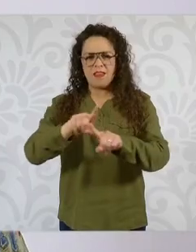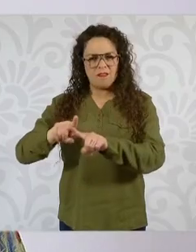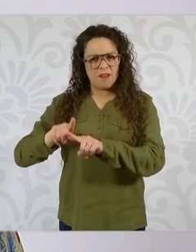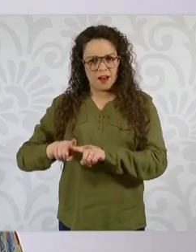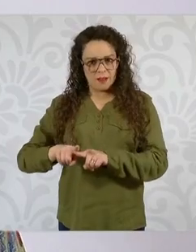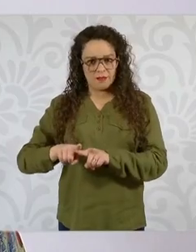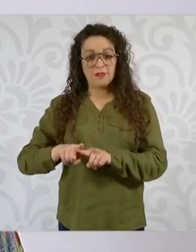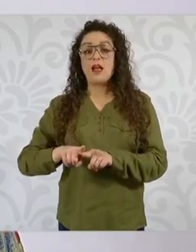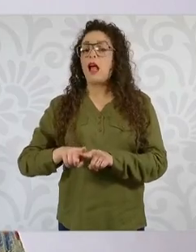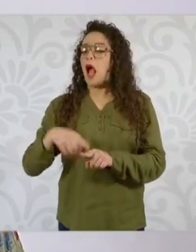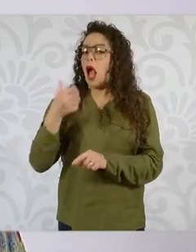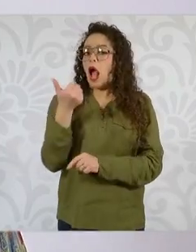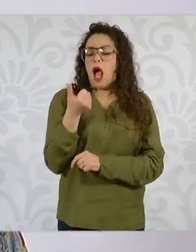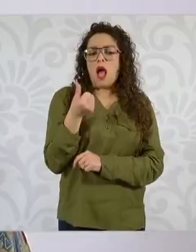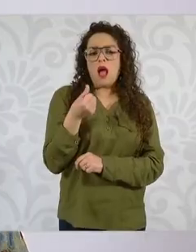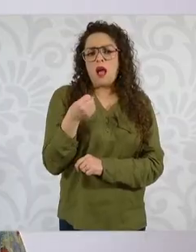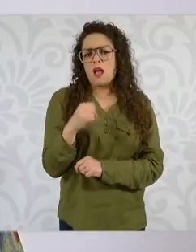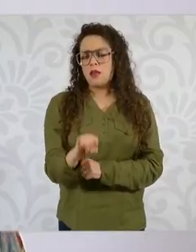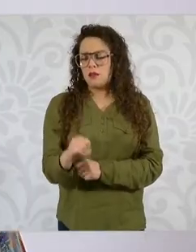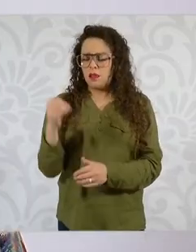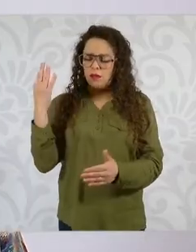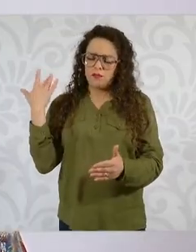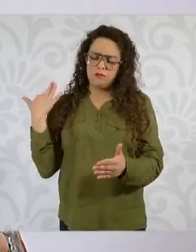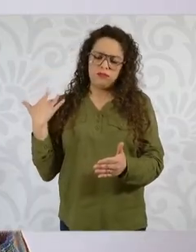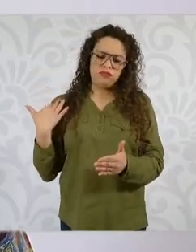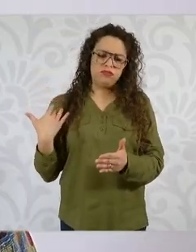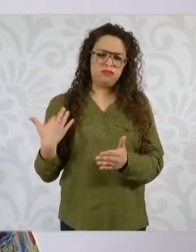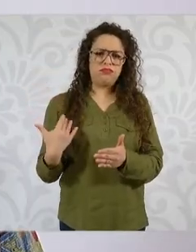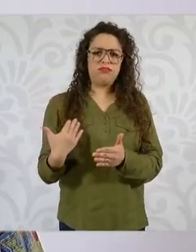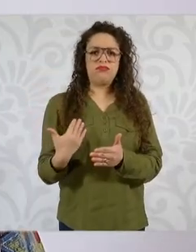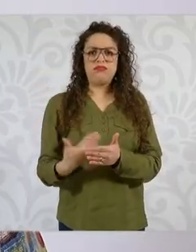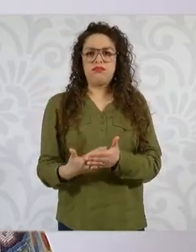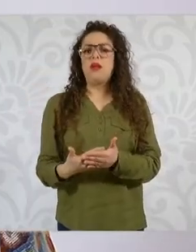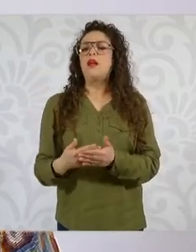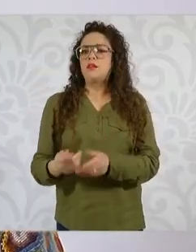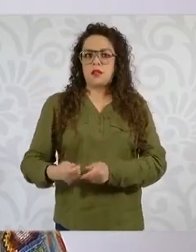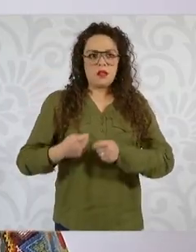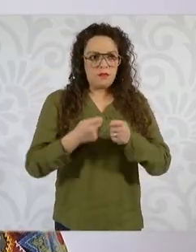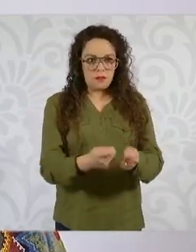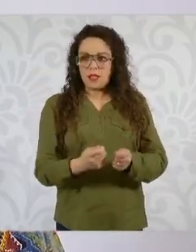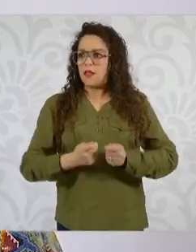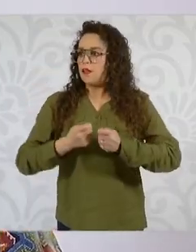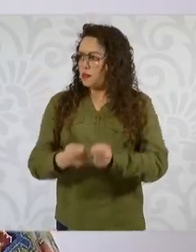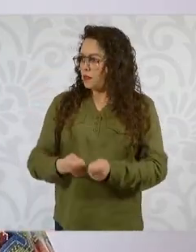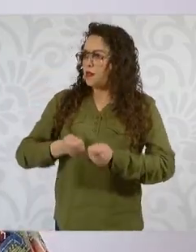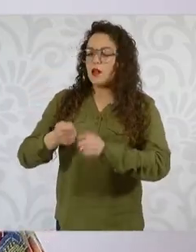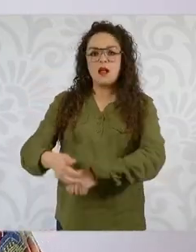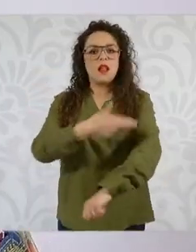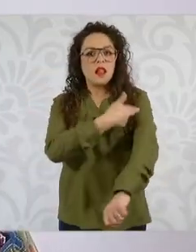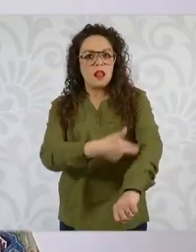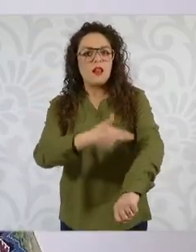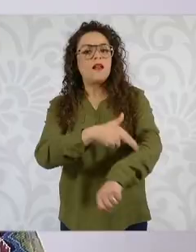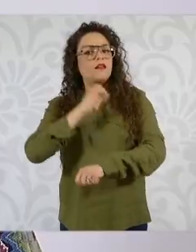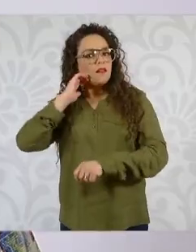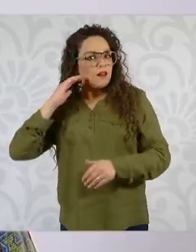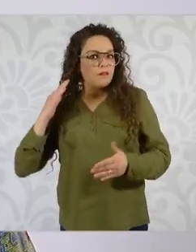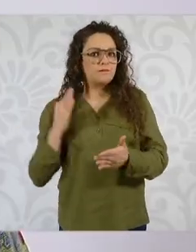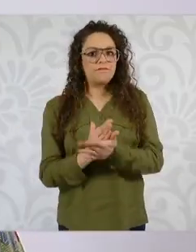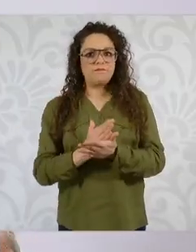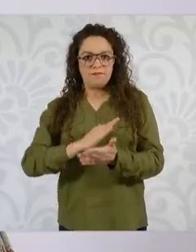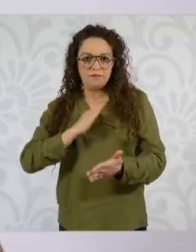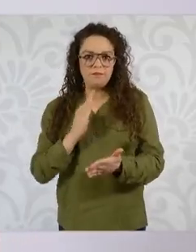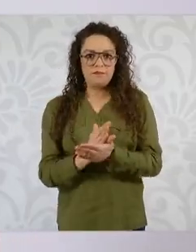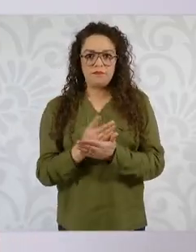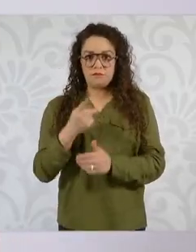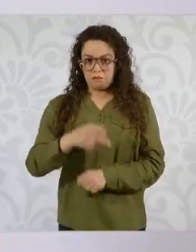presentando a lo largo de todo este proceso legislativo que ha llevado de manera muy